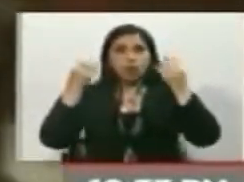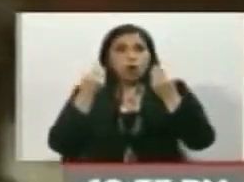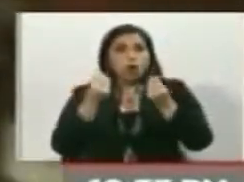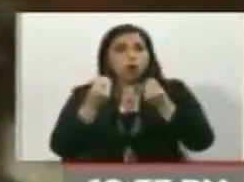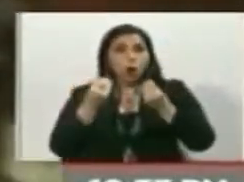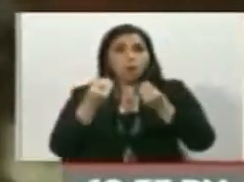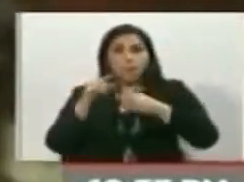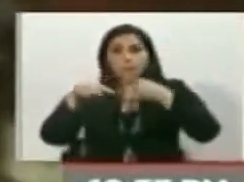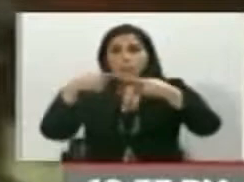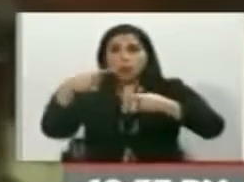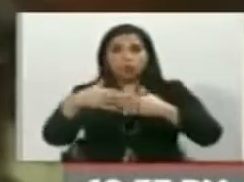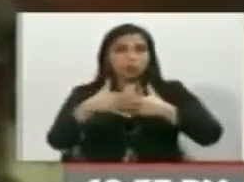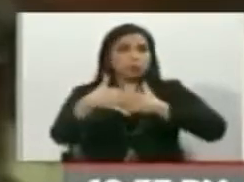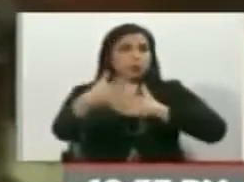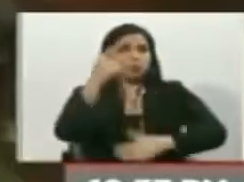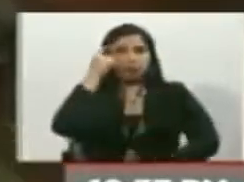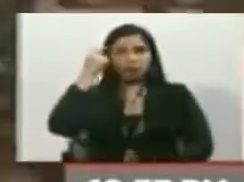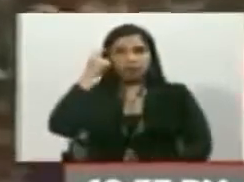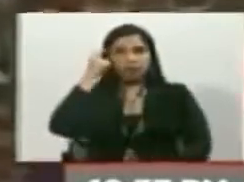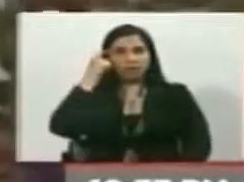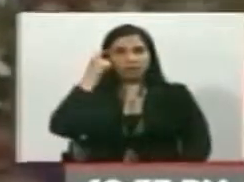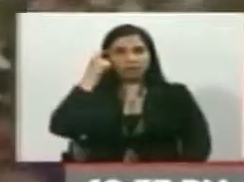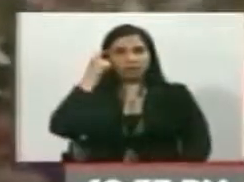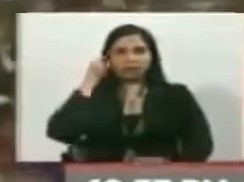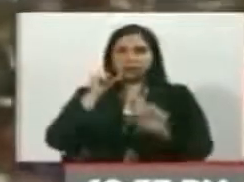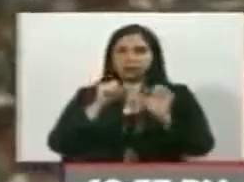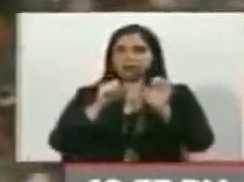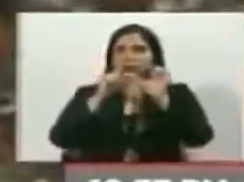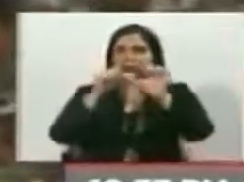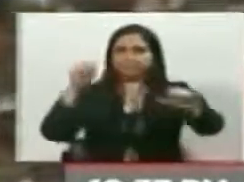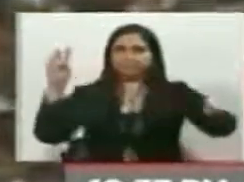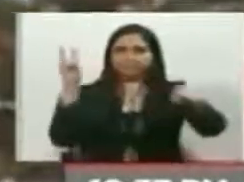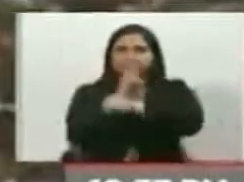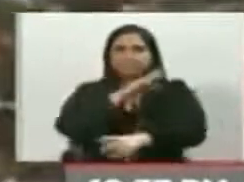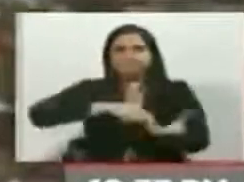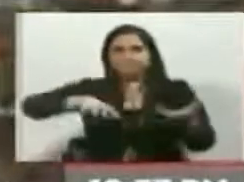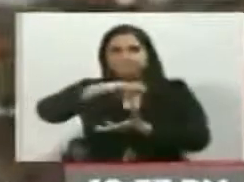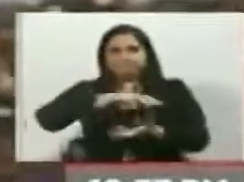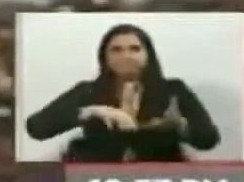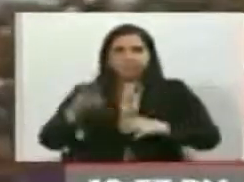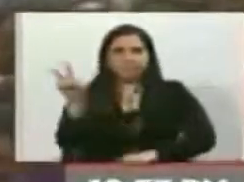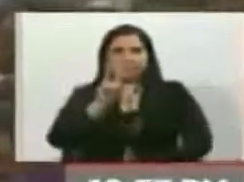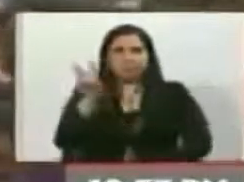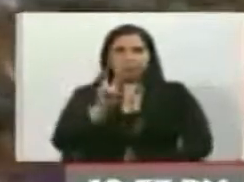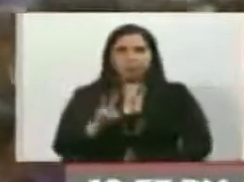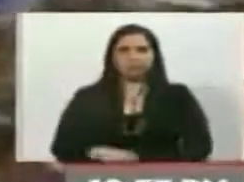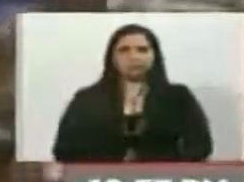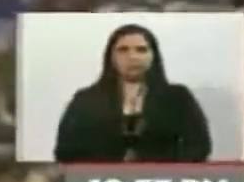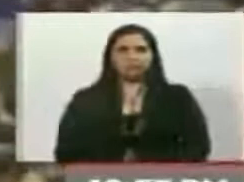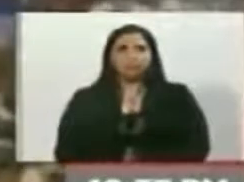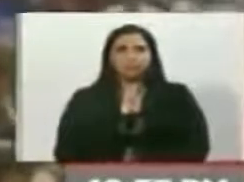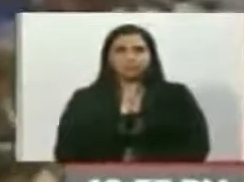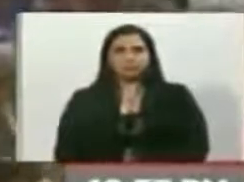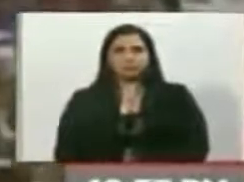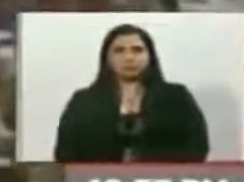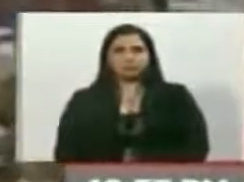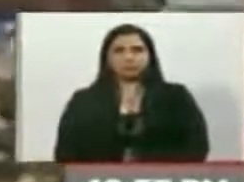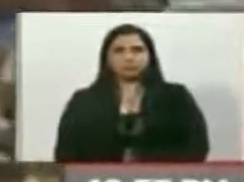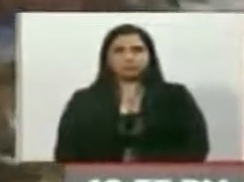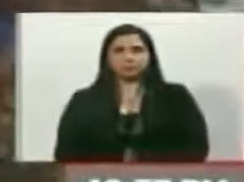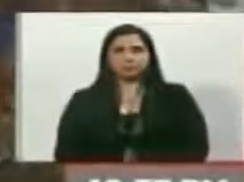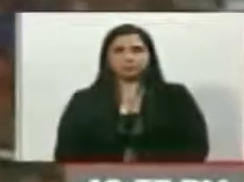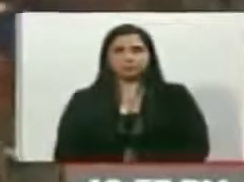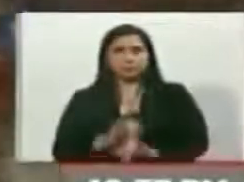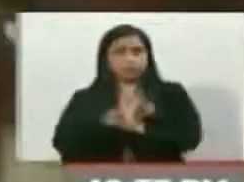próximos días va a seguir habiendo violencia desatada en Venezuela y que